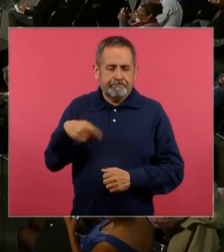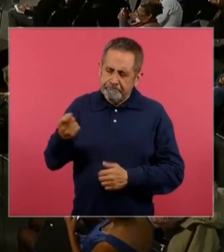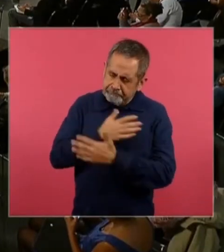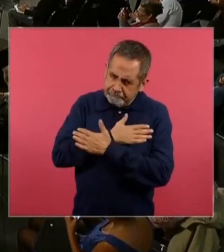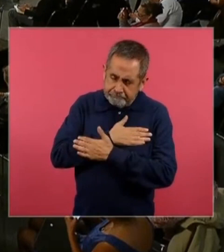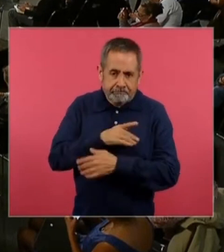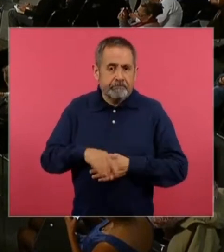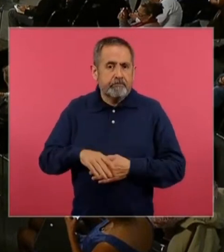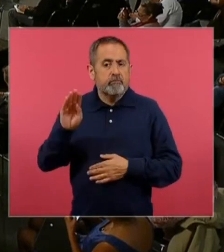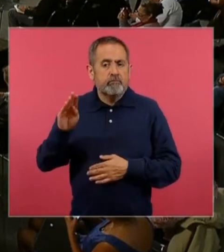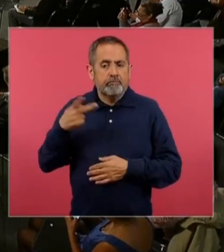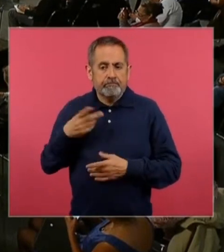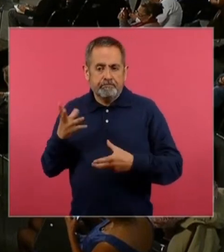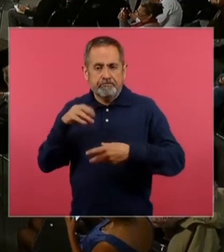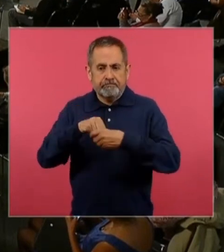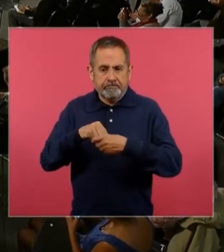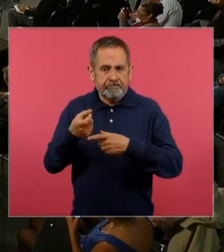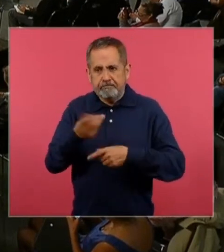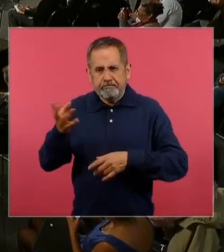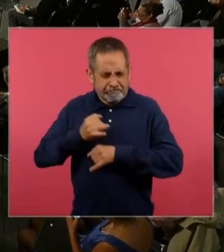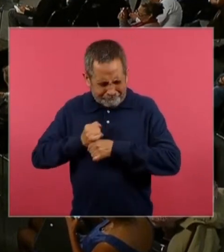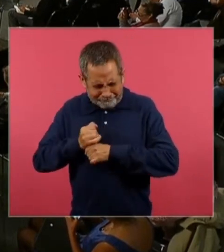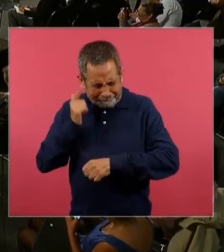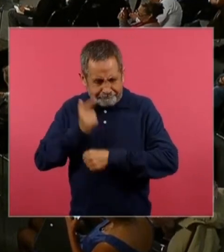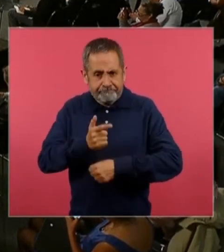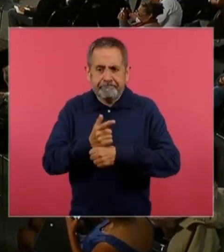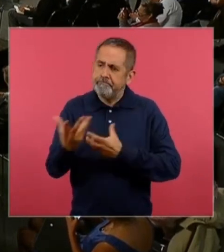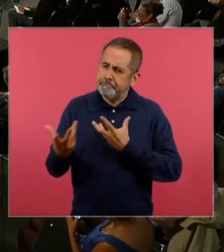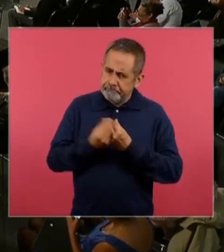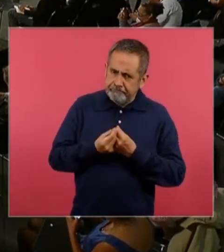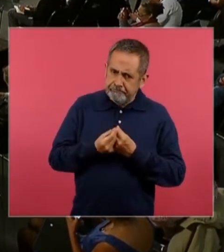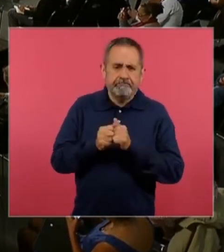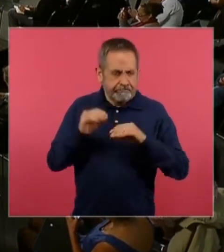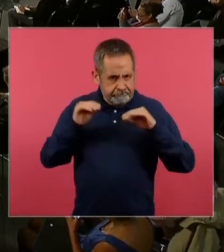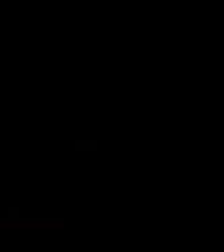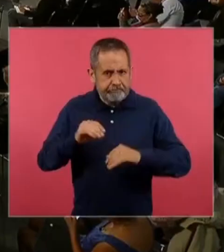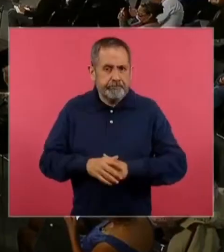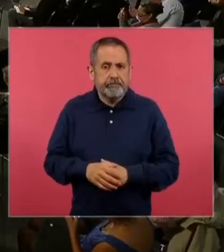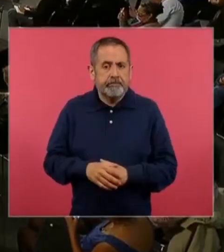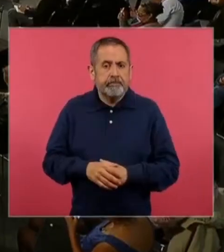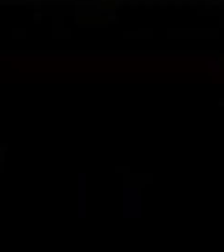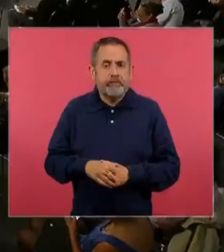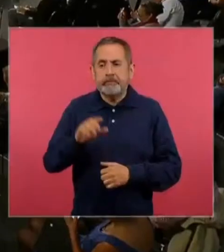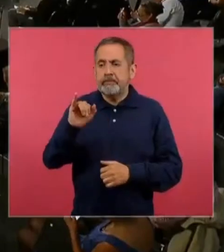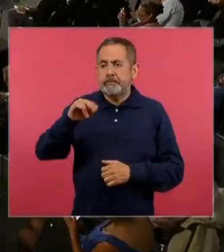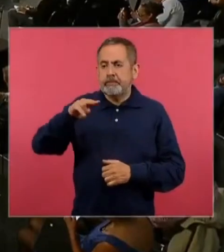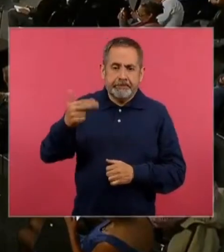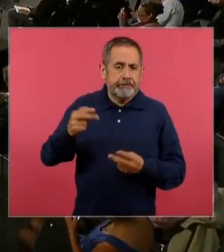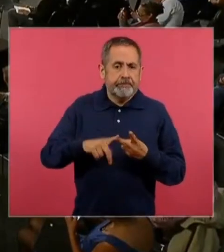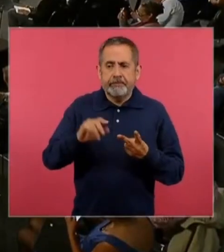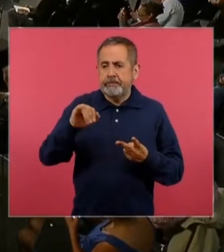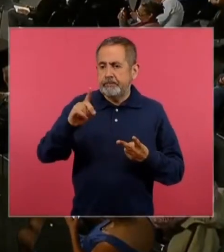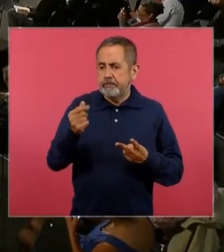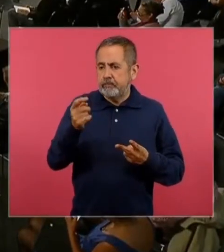CONACYT, 90 investigadores nacionales estuvieron acompañándonos. Del caso del INA, del INVAL, de